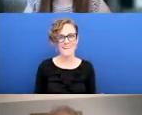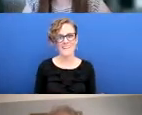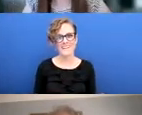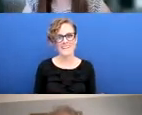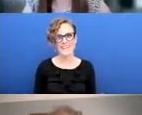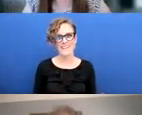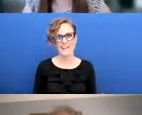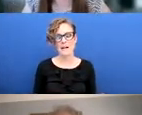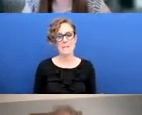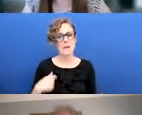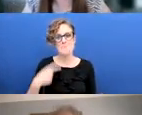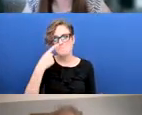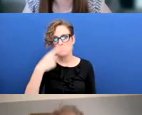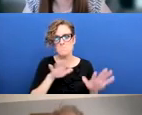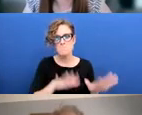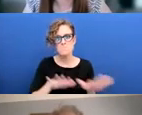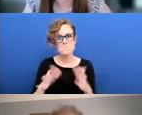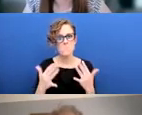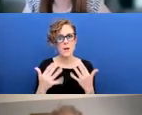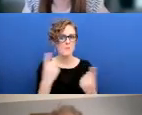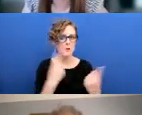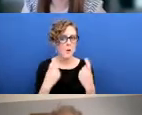expliqué las cosas perfectamente,